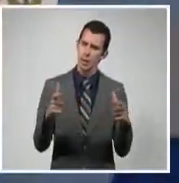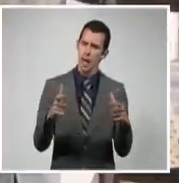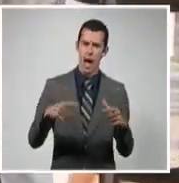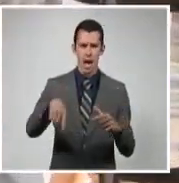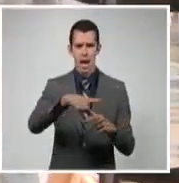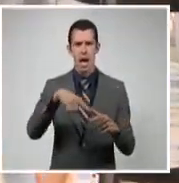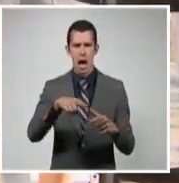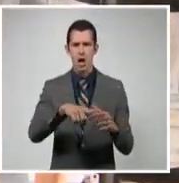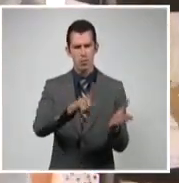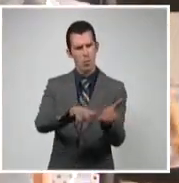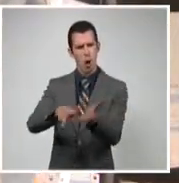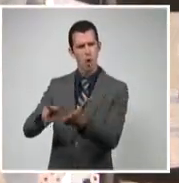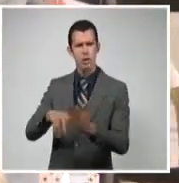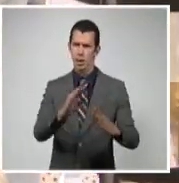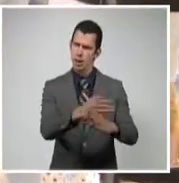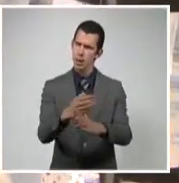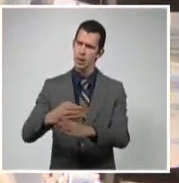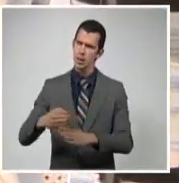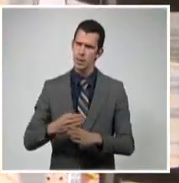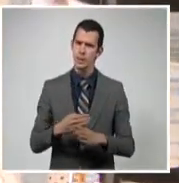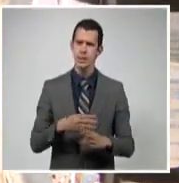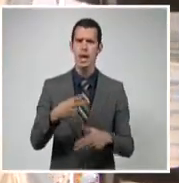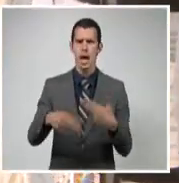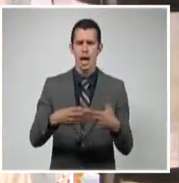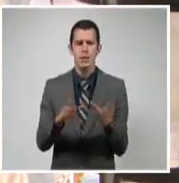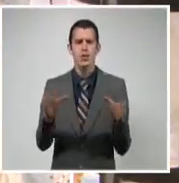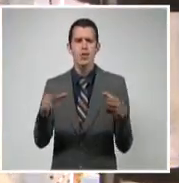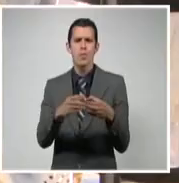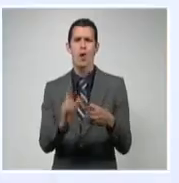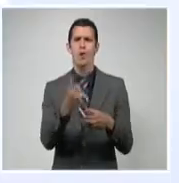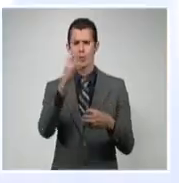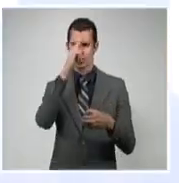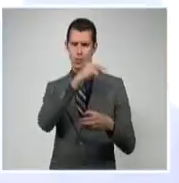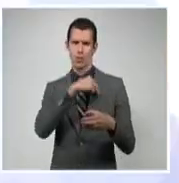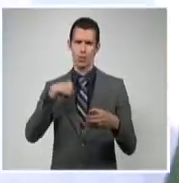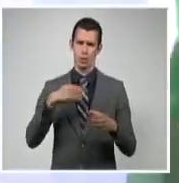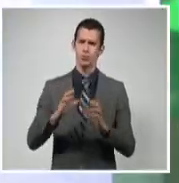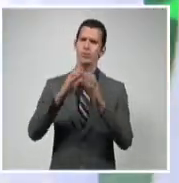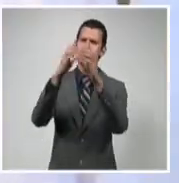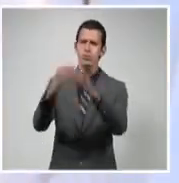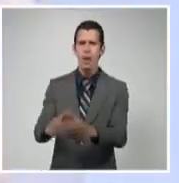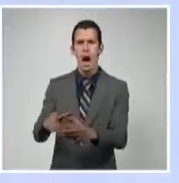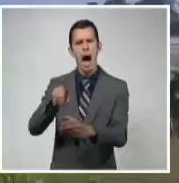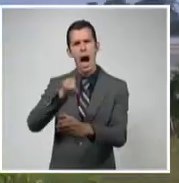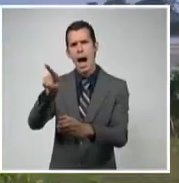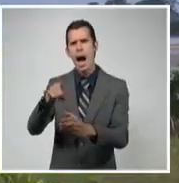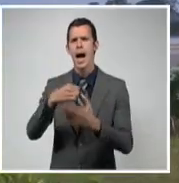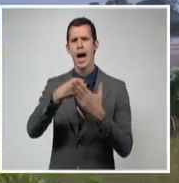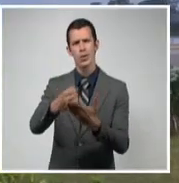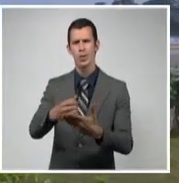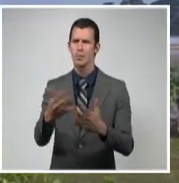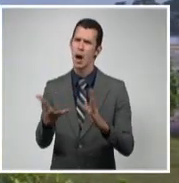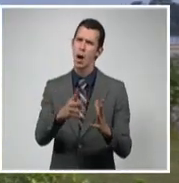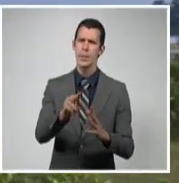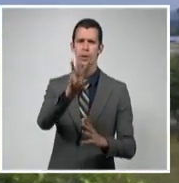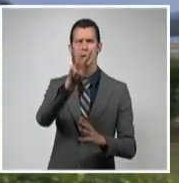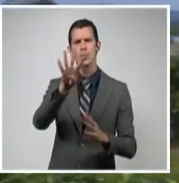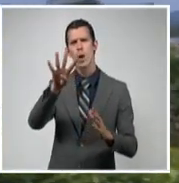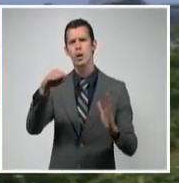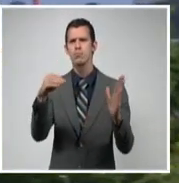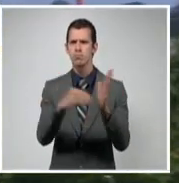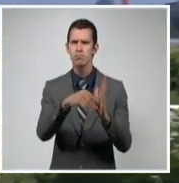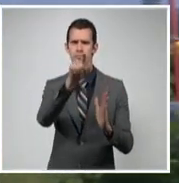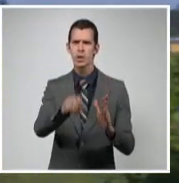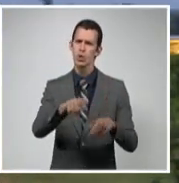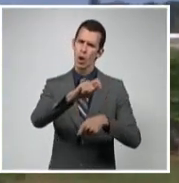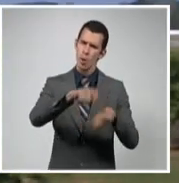integrantes lograron cobertura en todas las instituciones públicas de Belice. Realizaron cerca de 34.000 atenciones